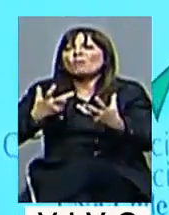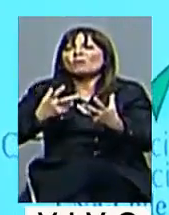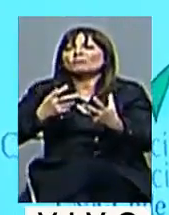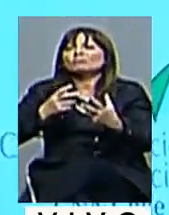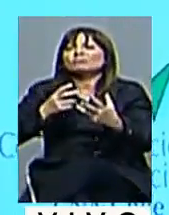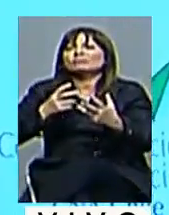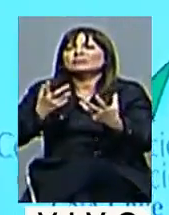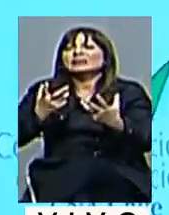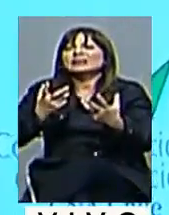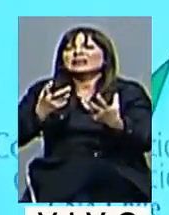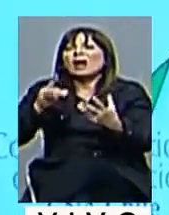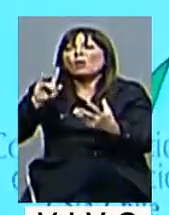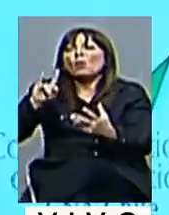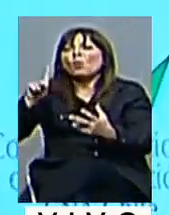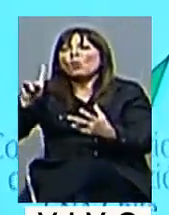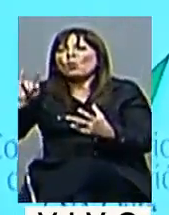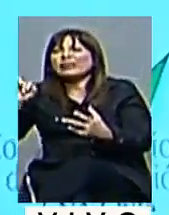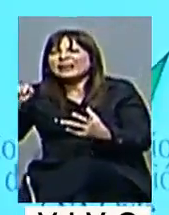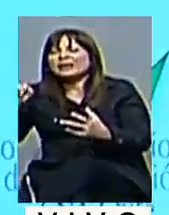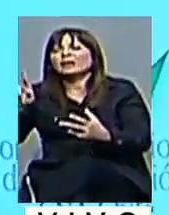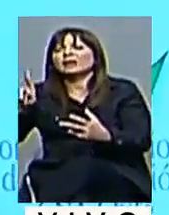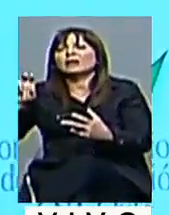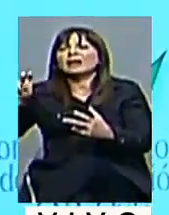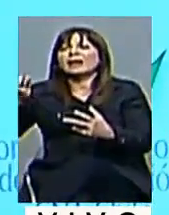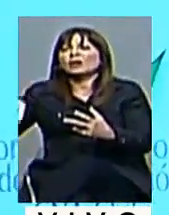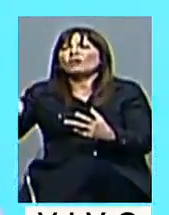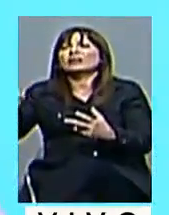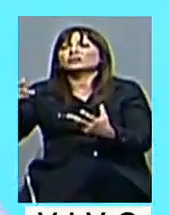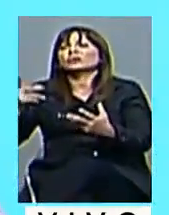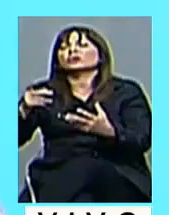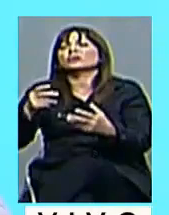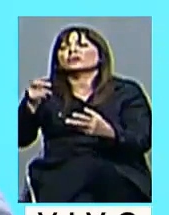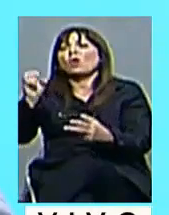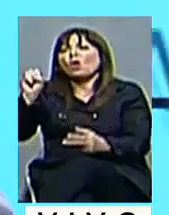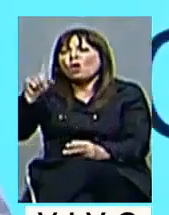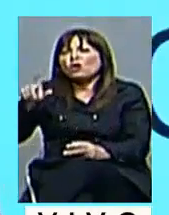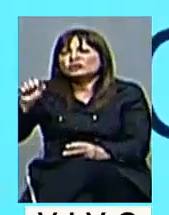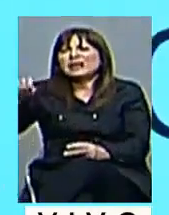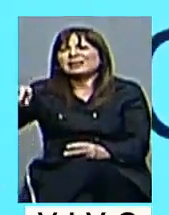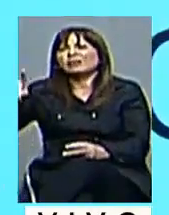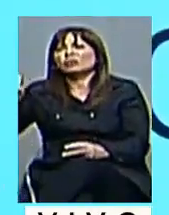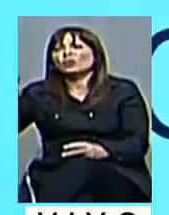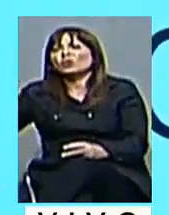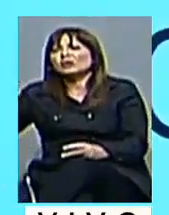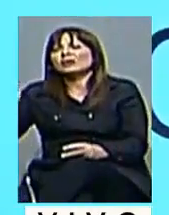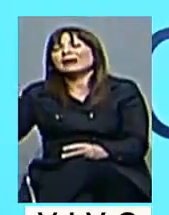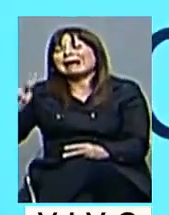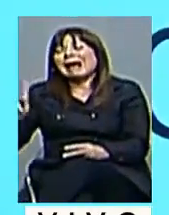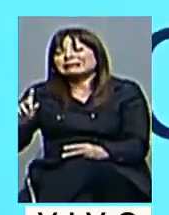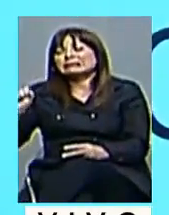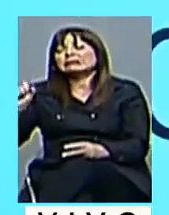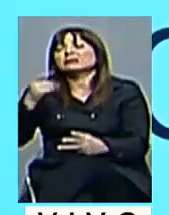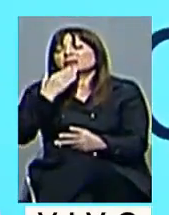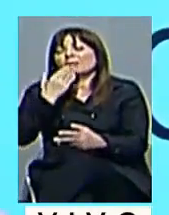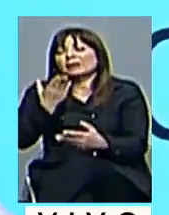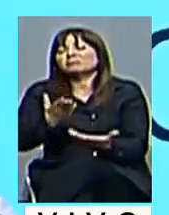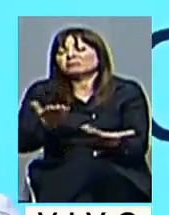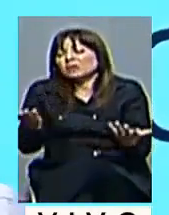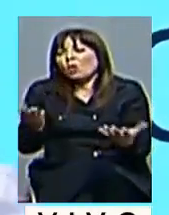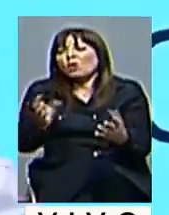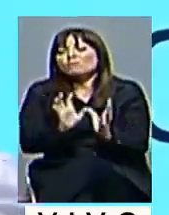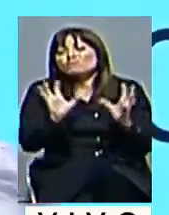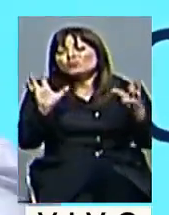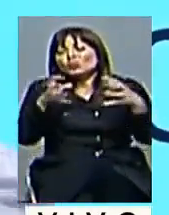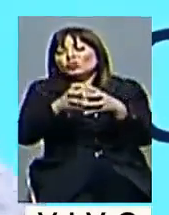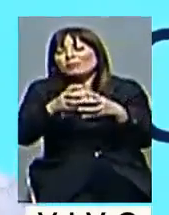UDI, Evópoli, Renovación Nacional, como a Osandón, Kast y otros, y este mundo más demócrata cristiano, progresista con progreso.